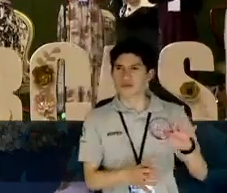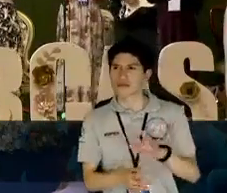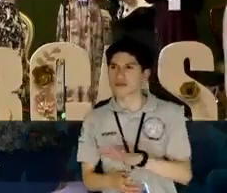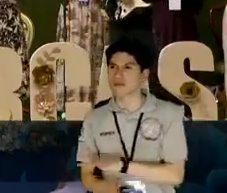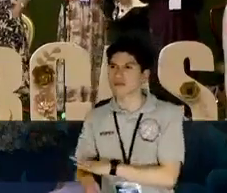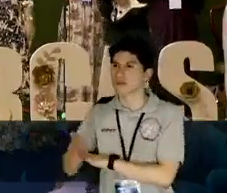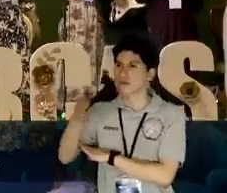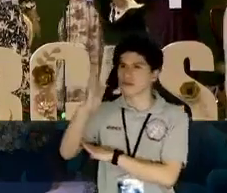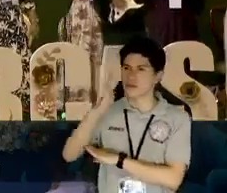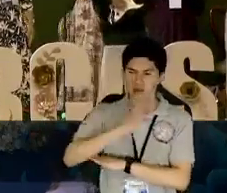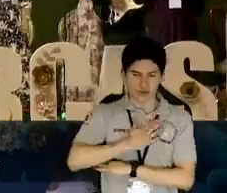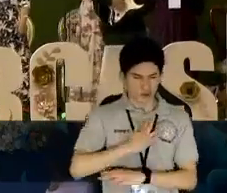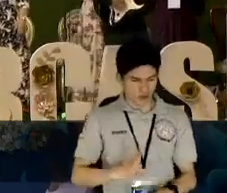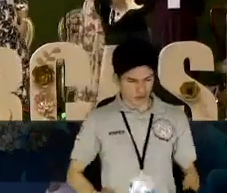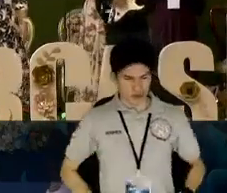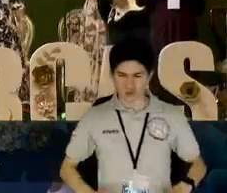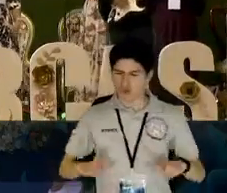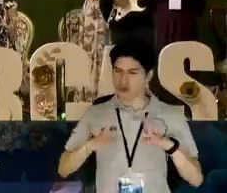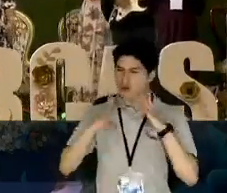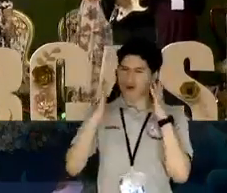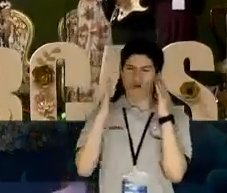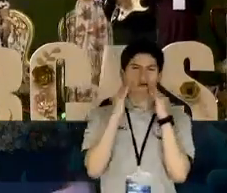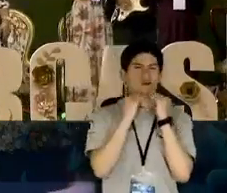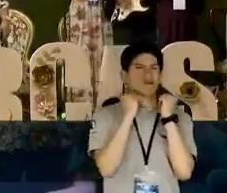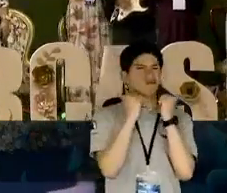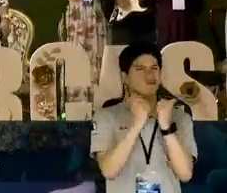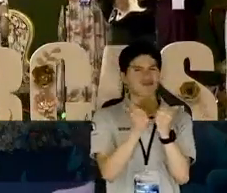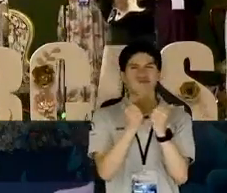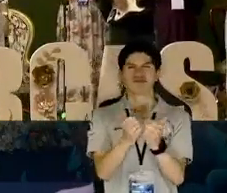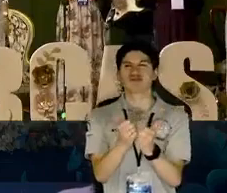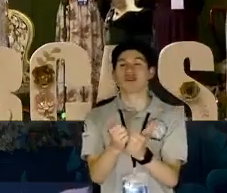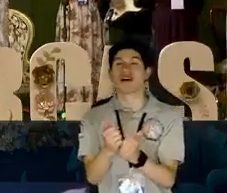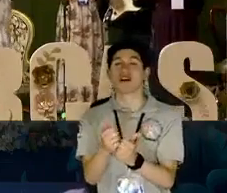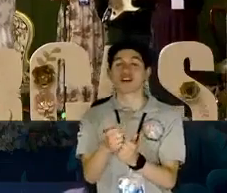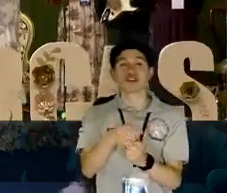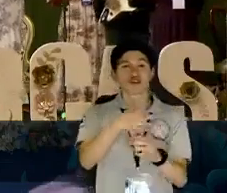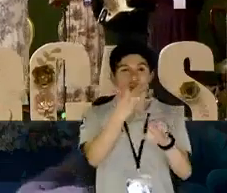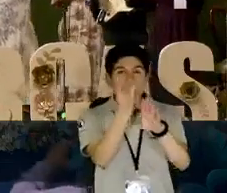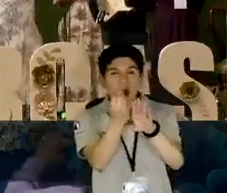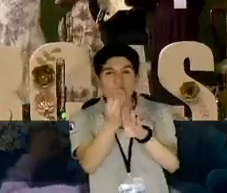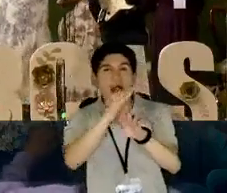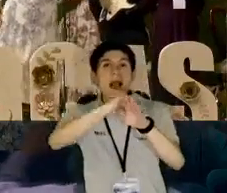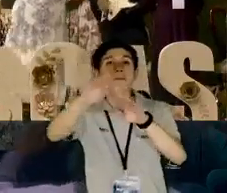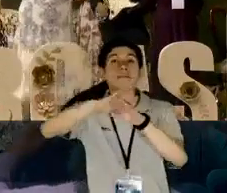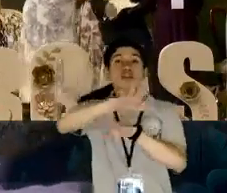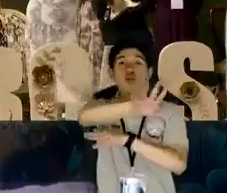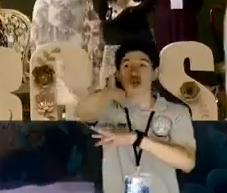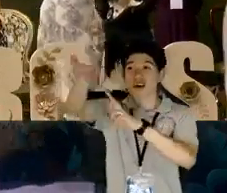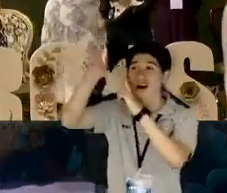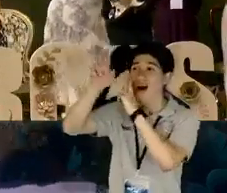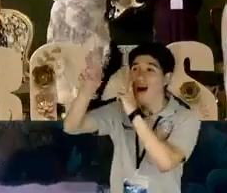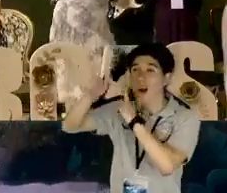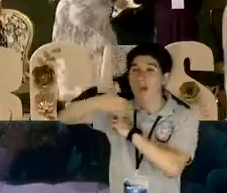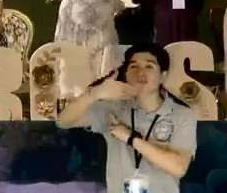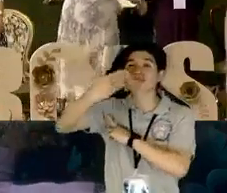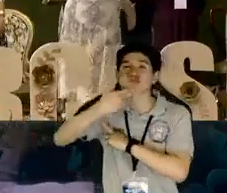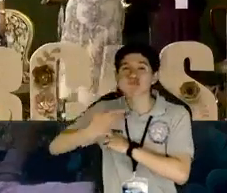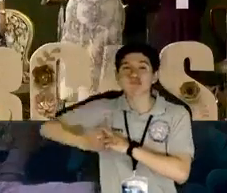iglesia para que usted reconozca la bondad de Dios y le diga: Señor, es que ha sido